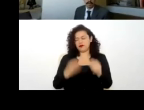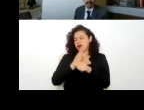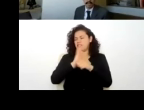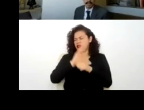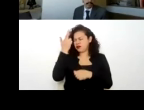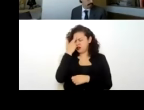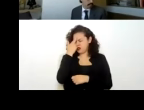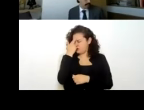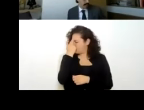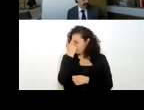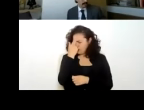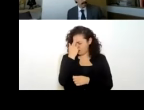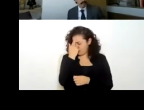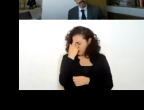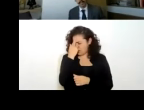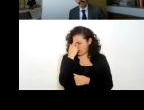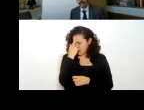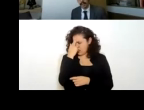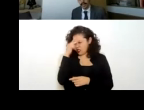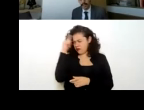para donatarias prevé